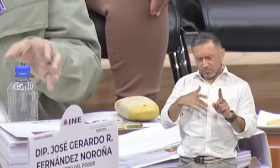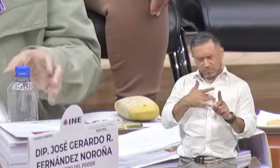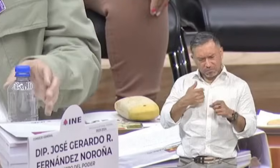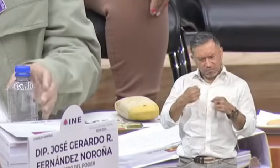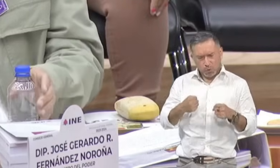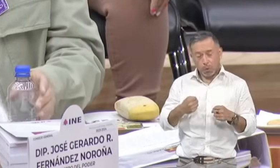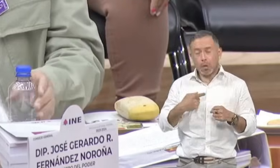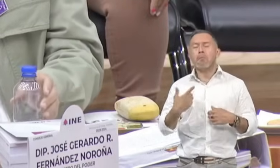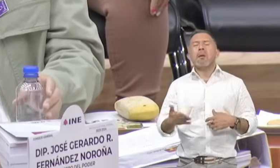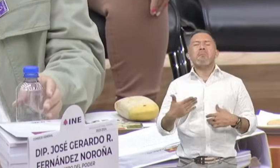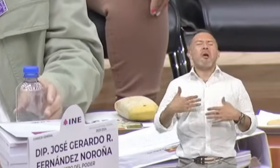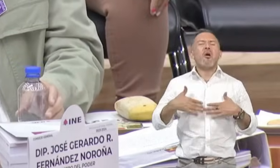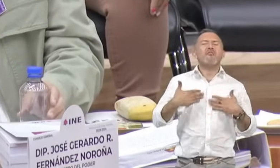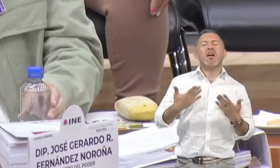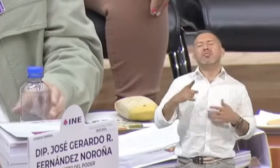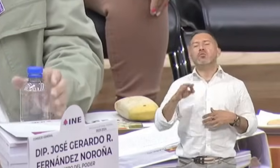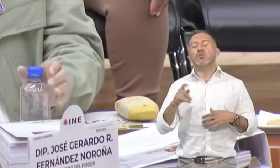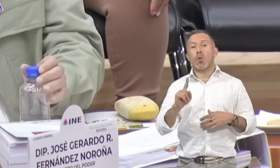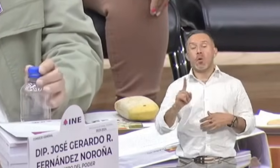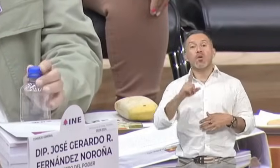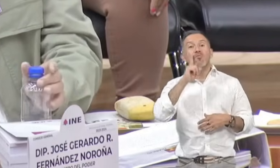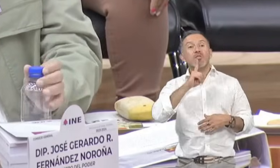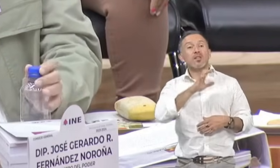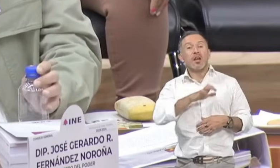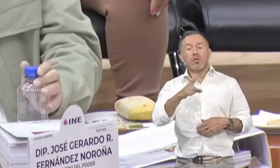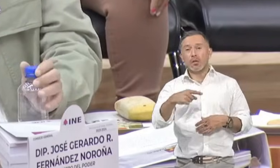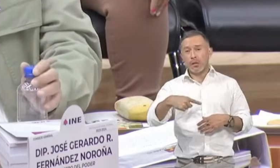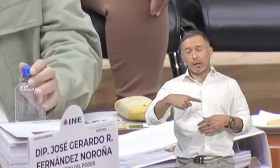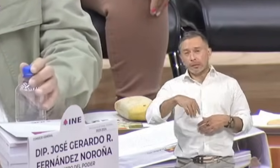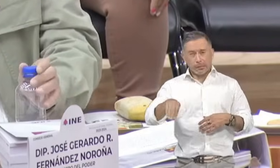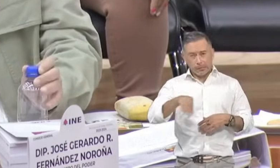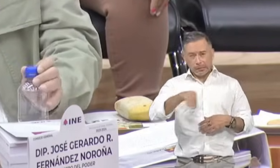nada. Nuestra candidata anda como trompo chillador por todo el país,